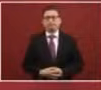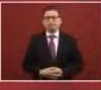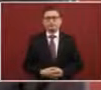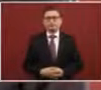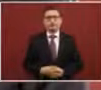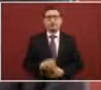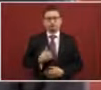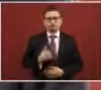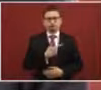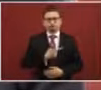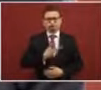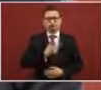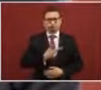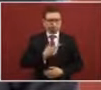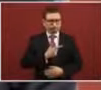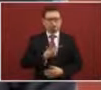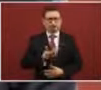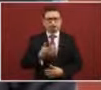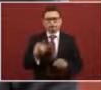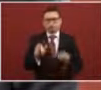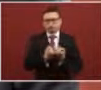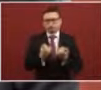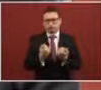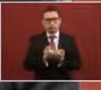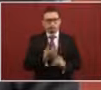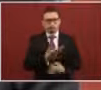Nos dio mucho gusto de que